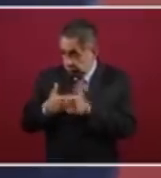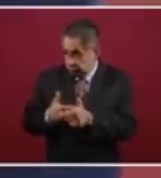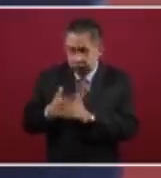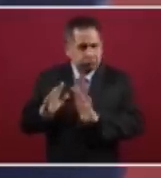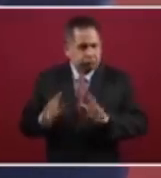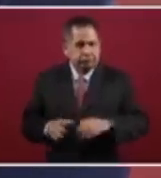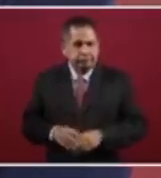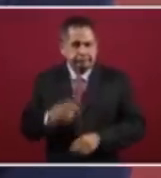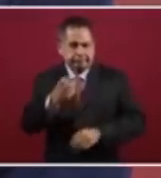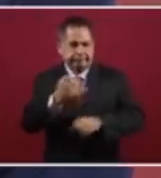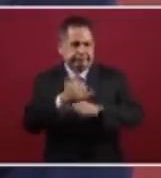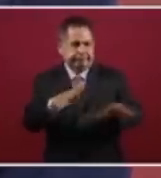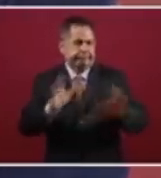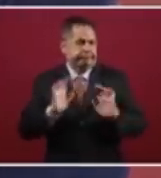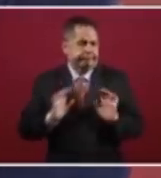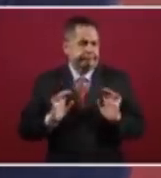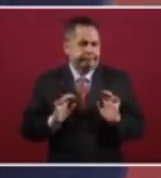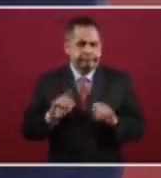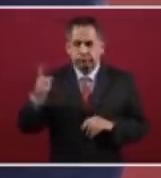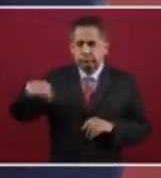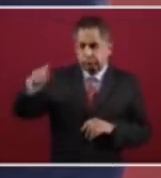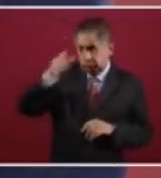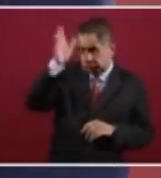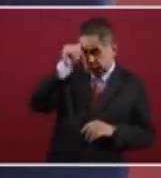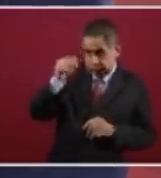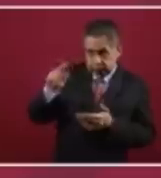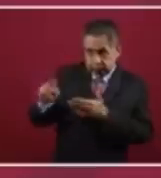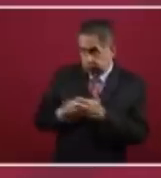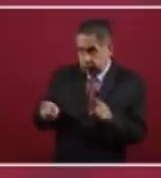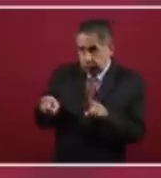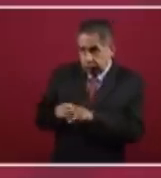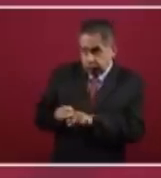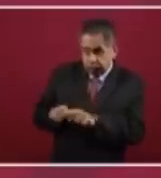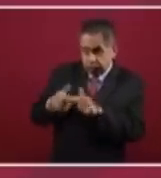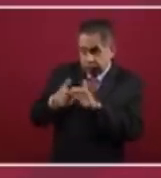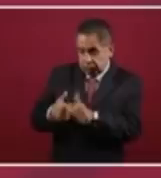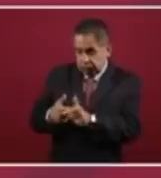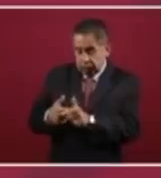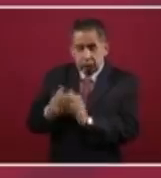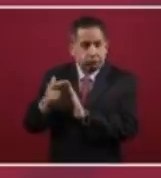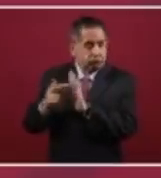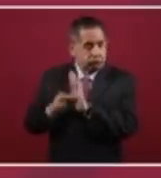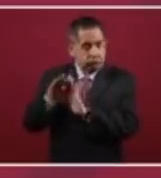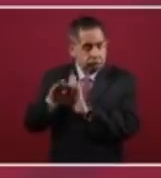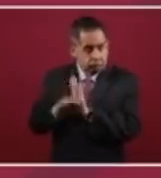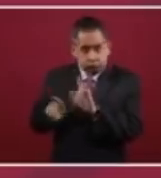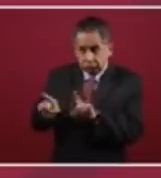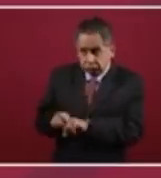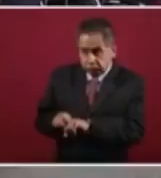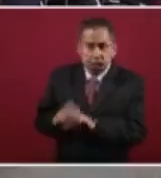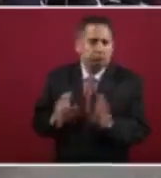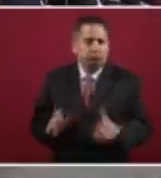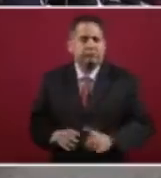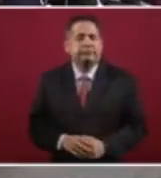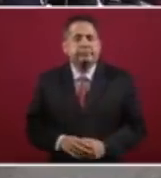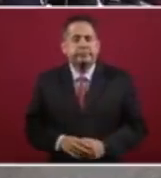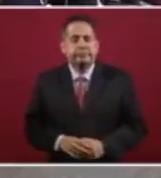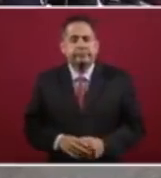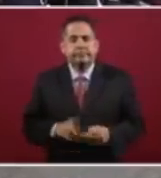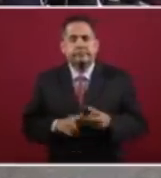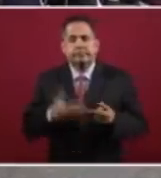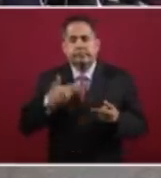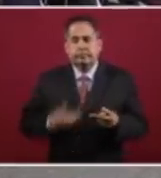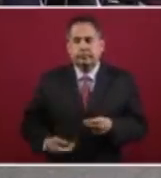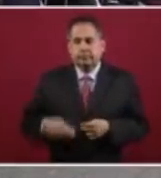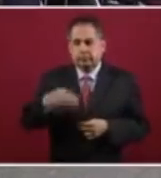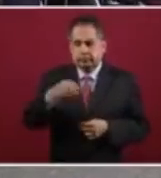la información que tenemos es que ellos están de acuerdo en que se mantenga esta operación. Y me presento, soy Marco